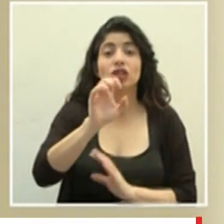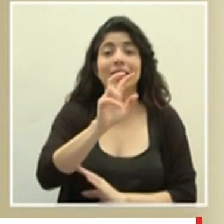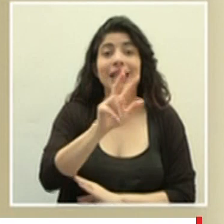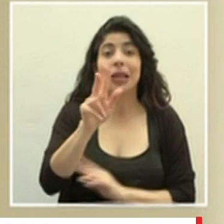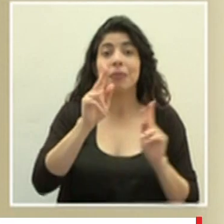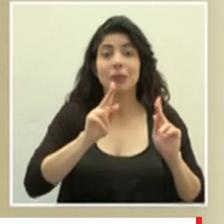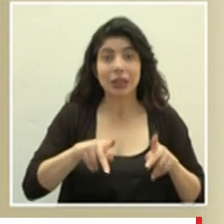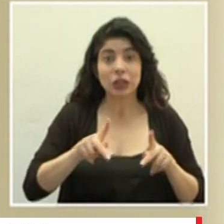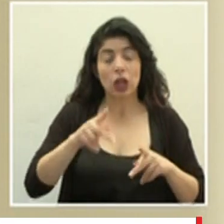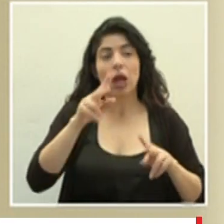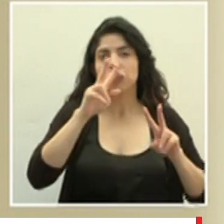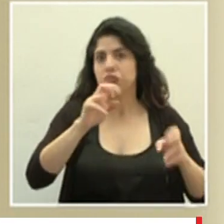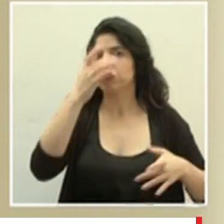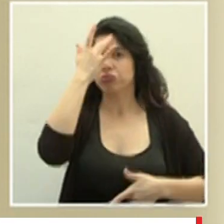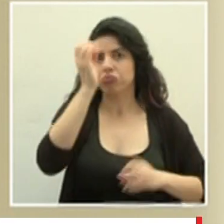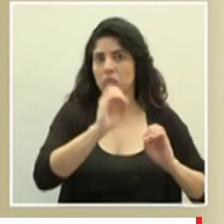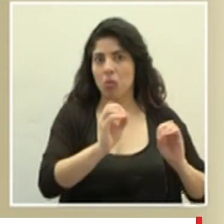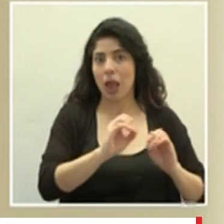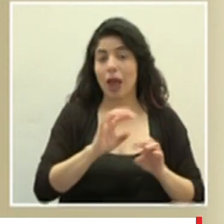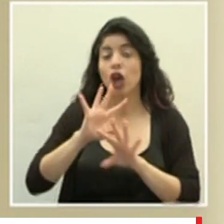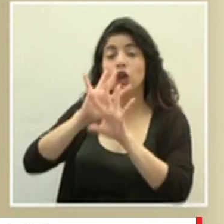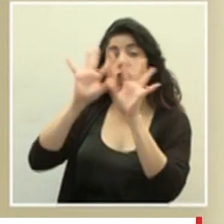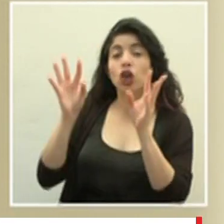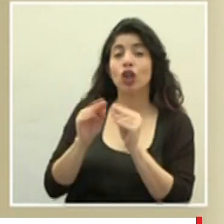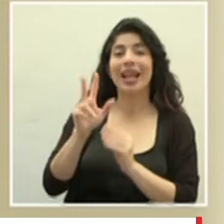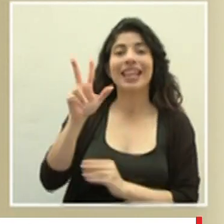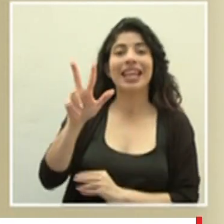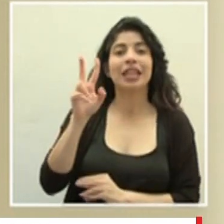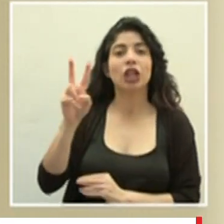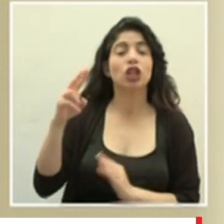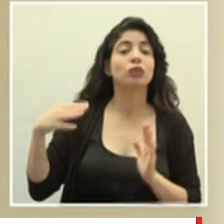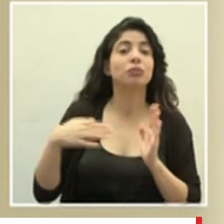22.833 personas y se han procesado un total de